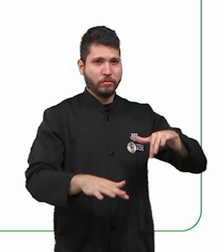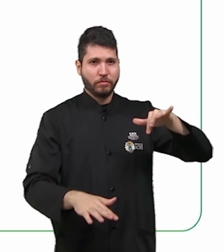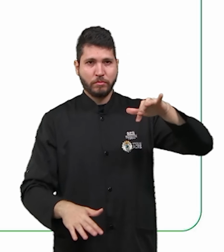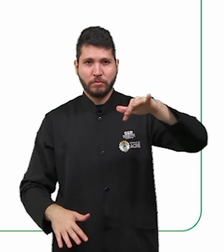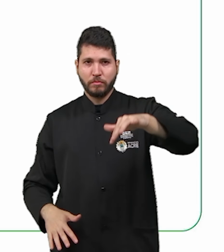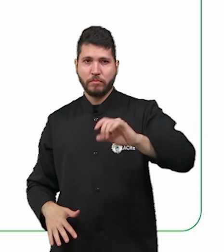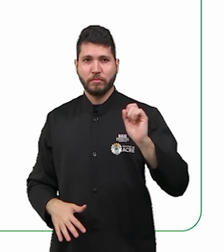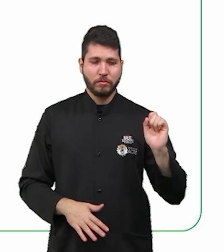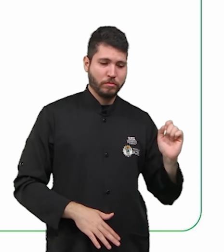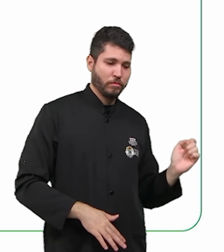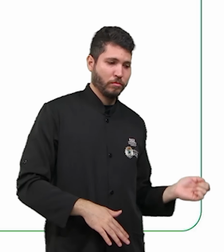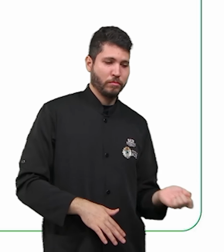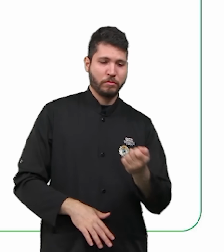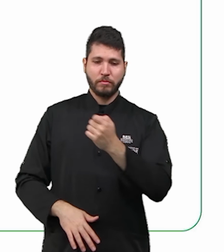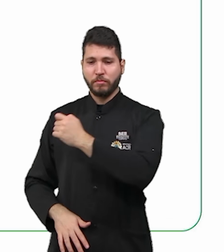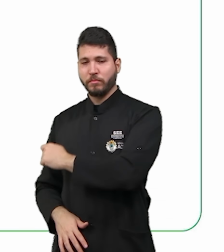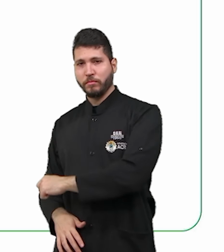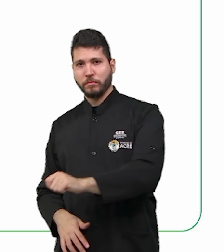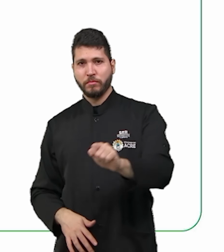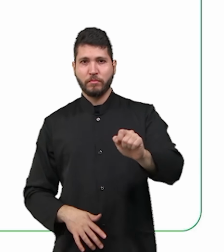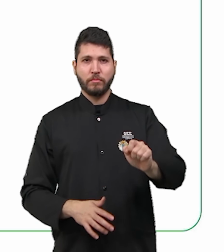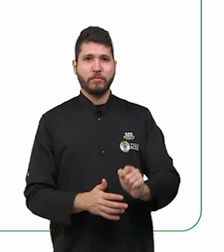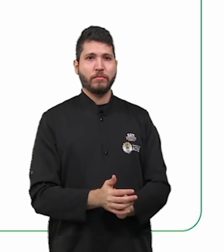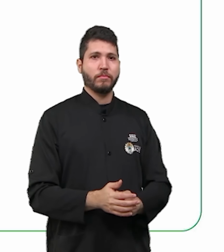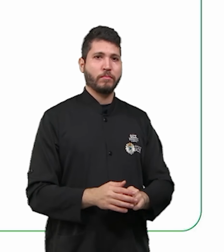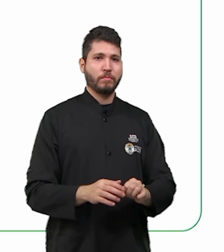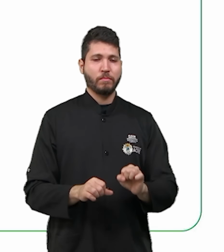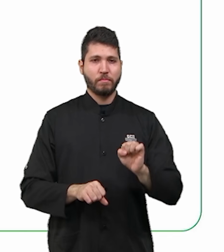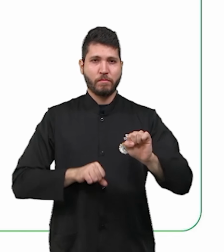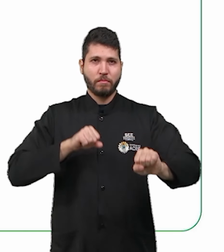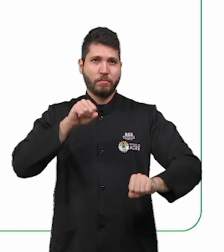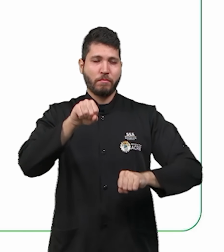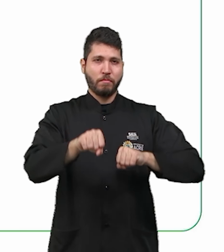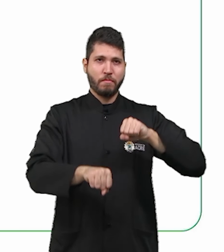el tenis, el ciclismo.